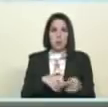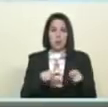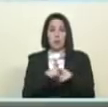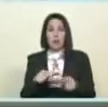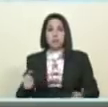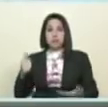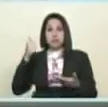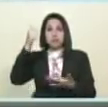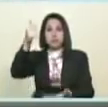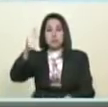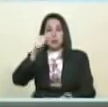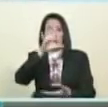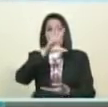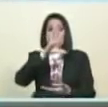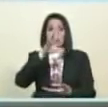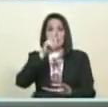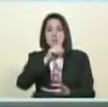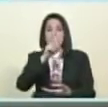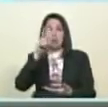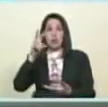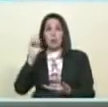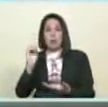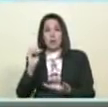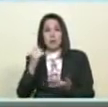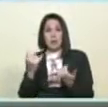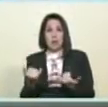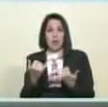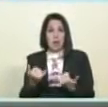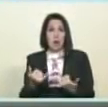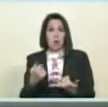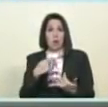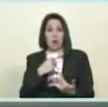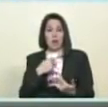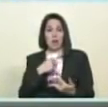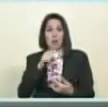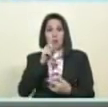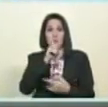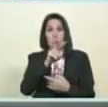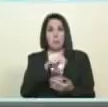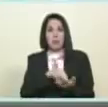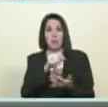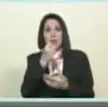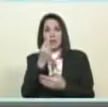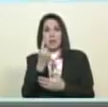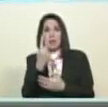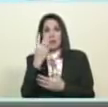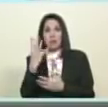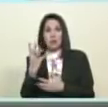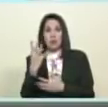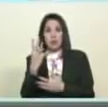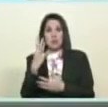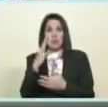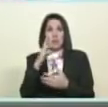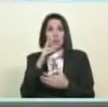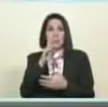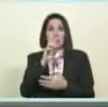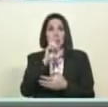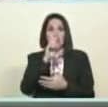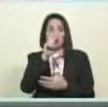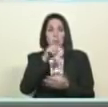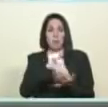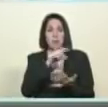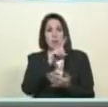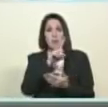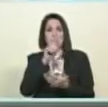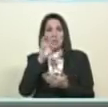120. Me ha tocado a mí, entre los años 2014, 15 y 16, y lo que va del